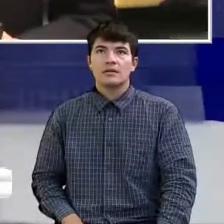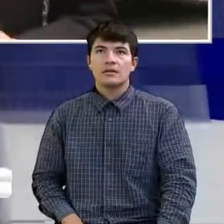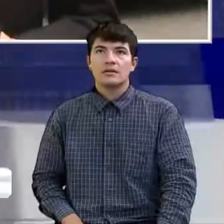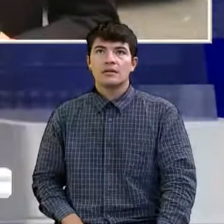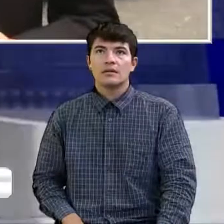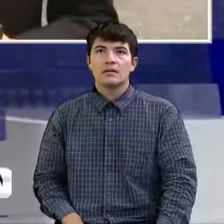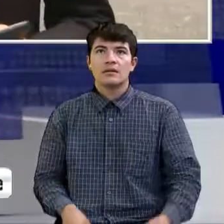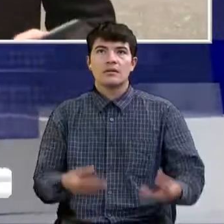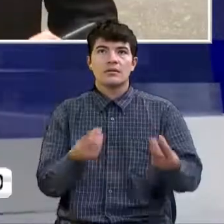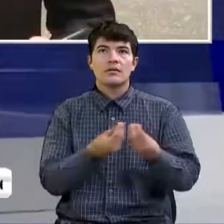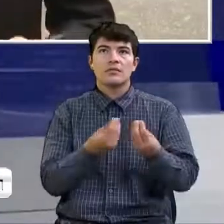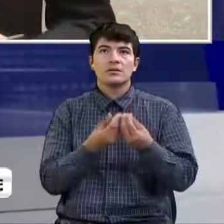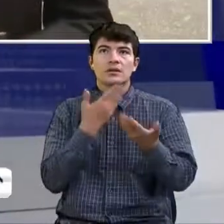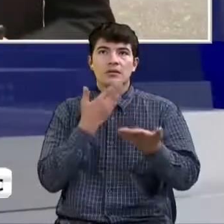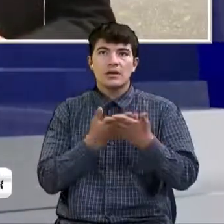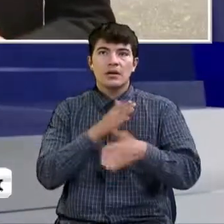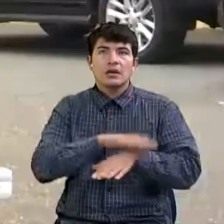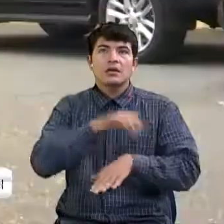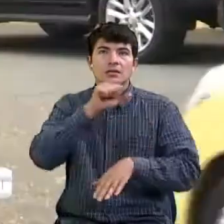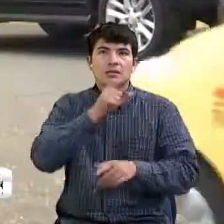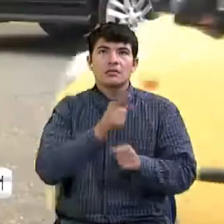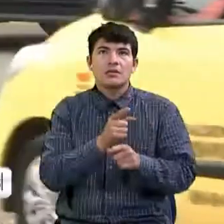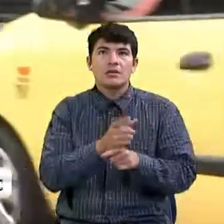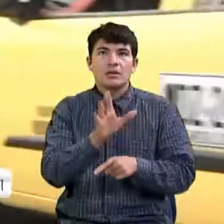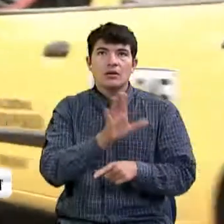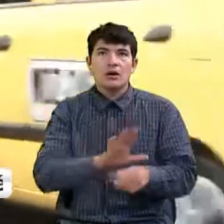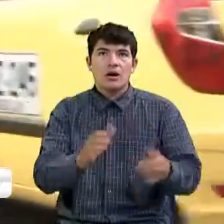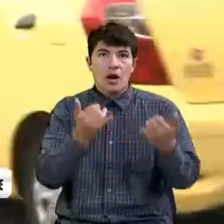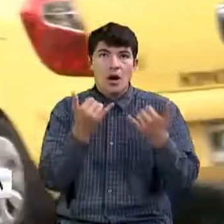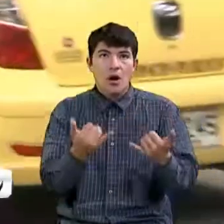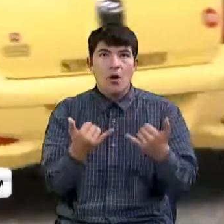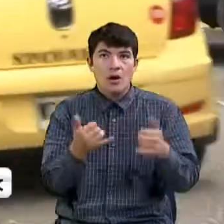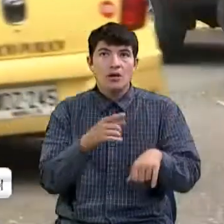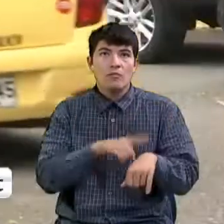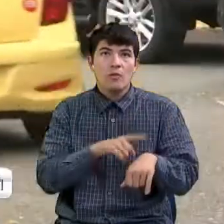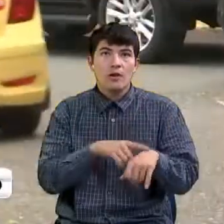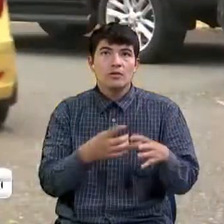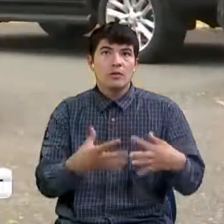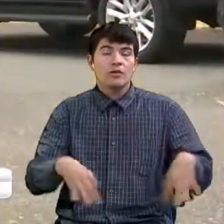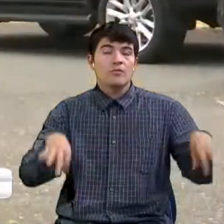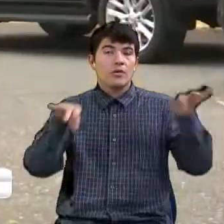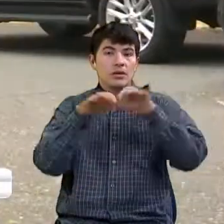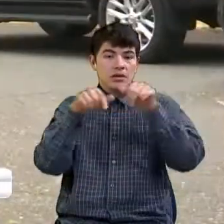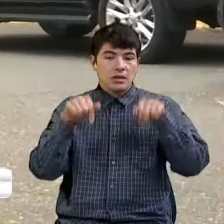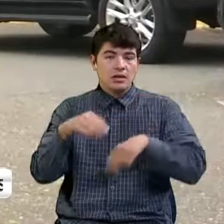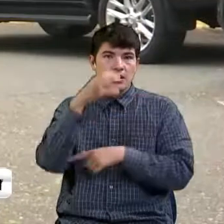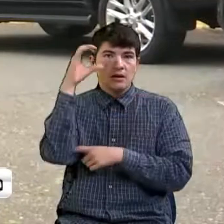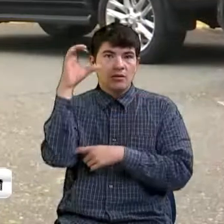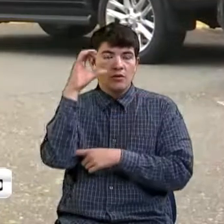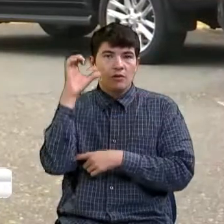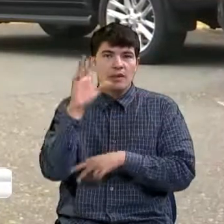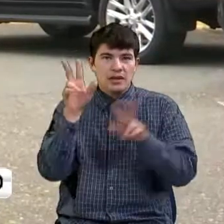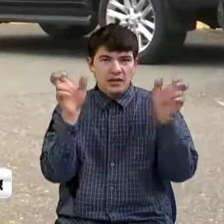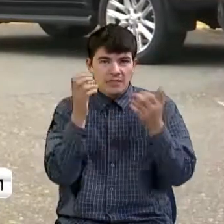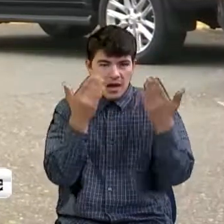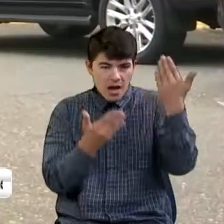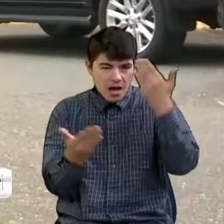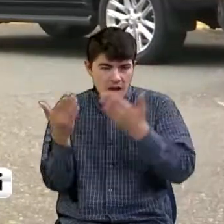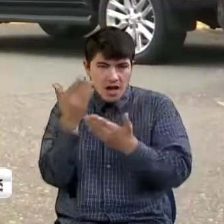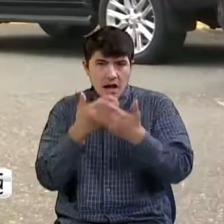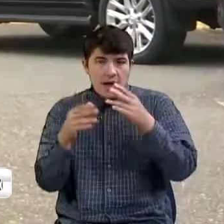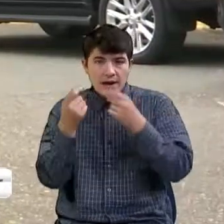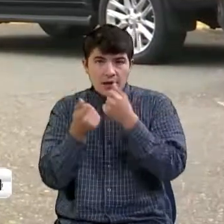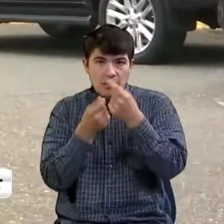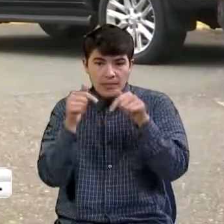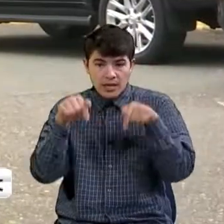a compañeros y televidente muy buenas tardes pues así como ustedes lo han dicho hoy es un momento histórico para colombia en temas de análisis económico y